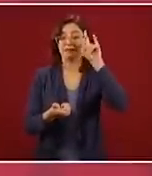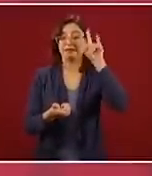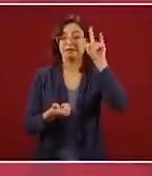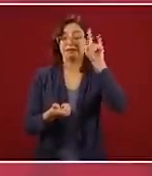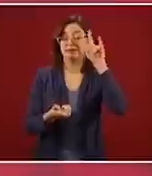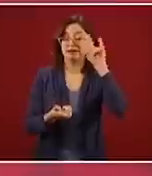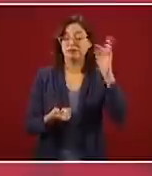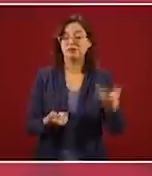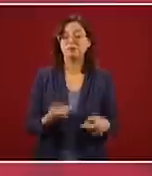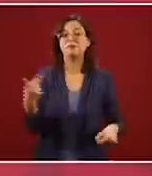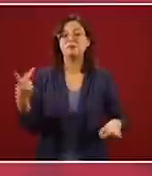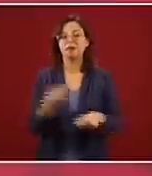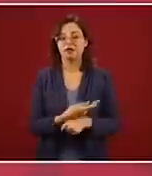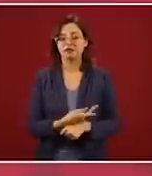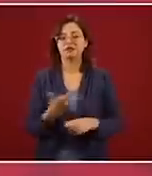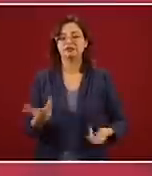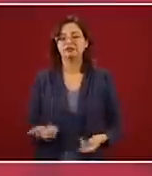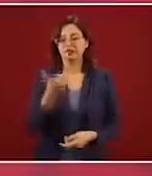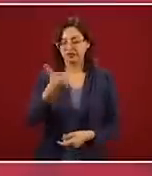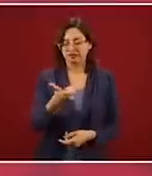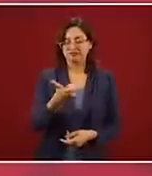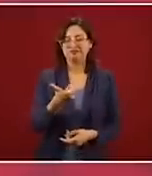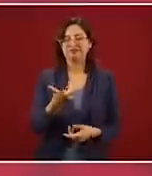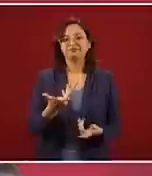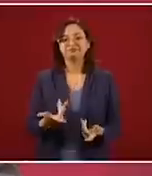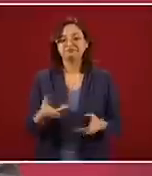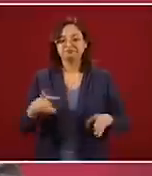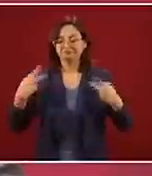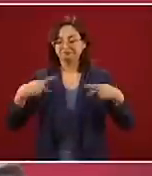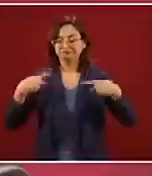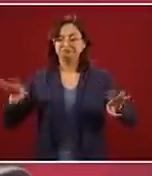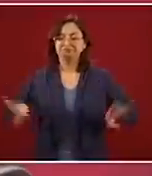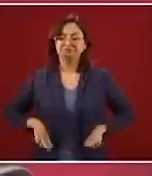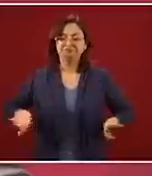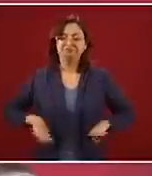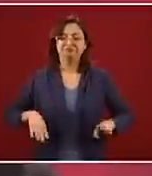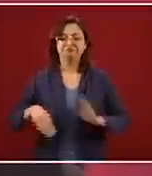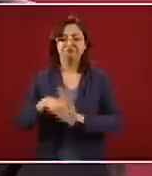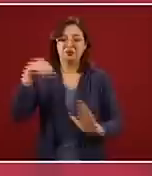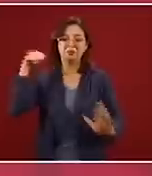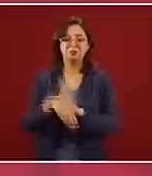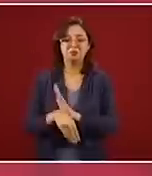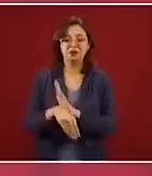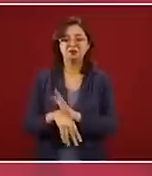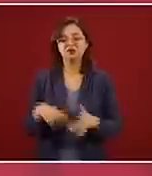echa a perder el dinero a veces a las personas. Y yo no quiero